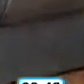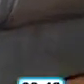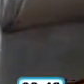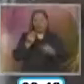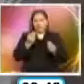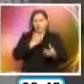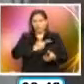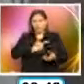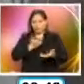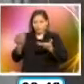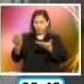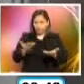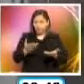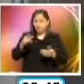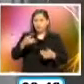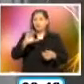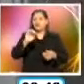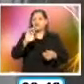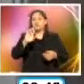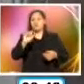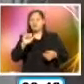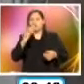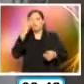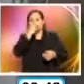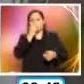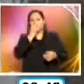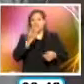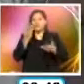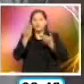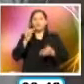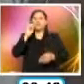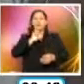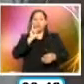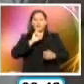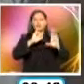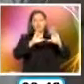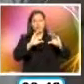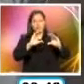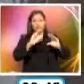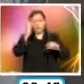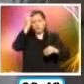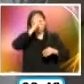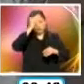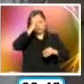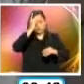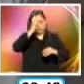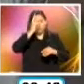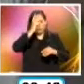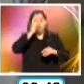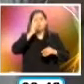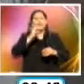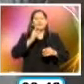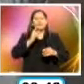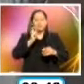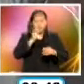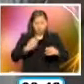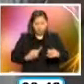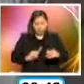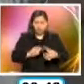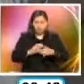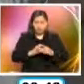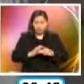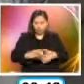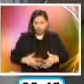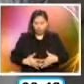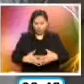Hoy nos da mucho gusto recibir a Cora Maravillas, quien es instructora en psicoprofilaxis perinatal. Cora, muy buenos días,